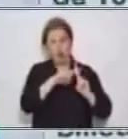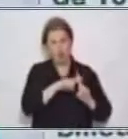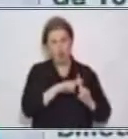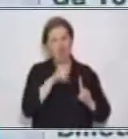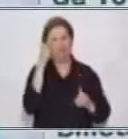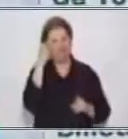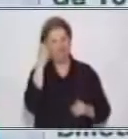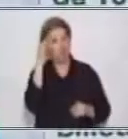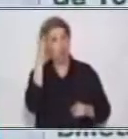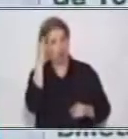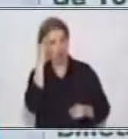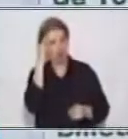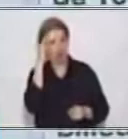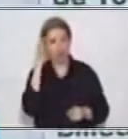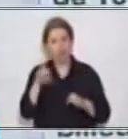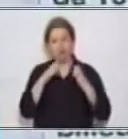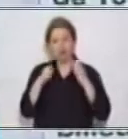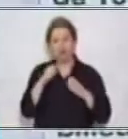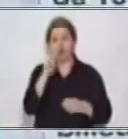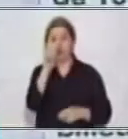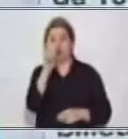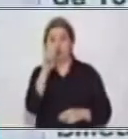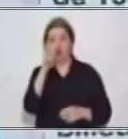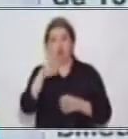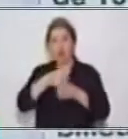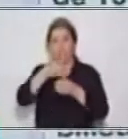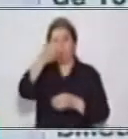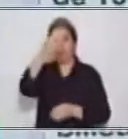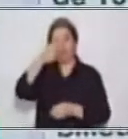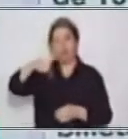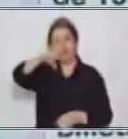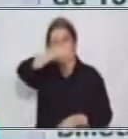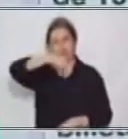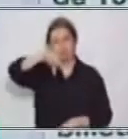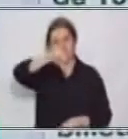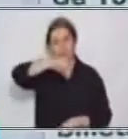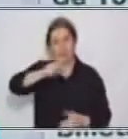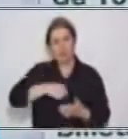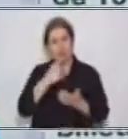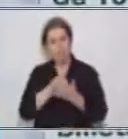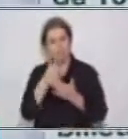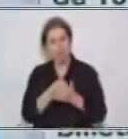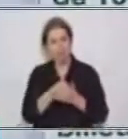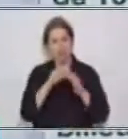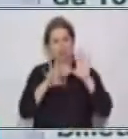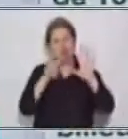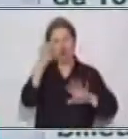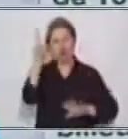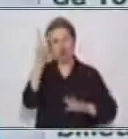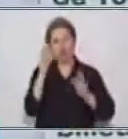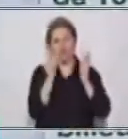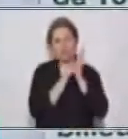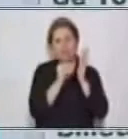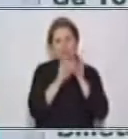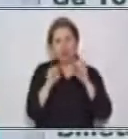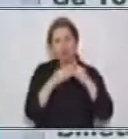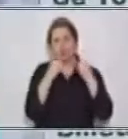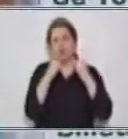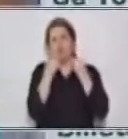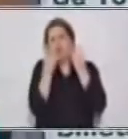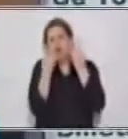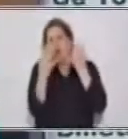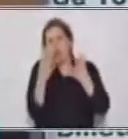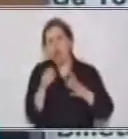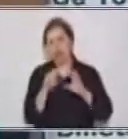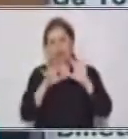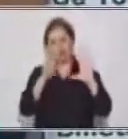Y 2 botellas de aceite. Cada botella de aceite cuesta 12 quetzales. ¿Cuánto es 12 por 2? 24.